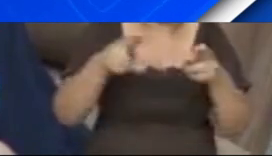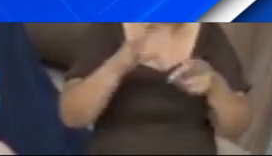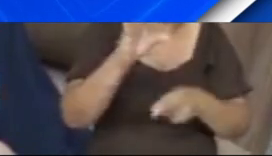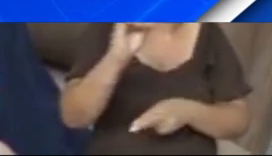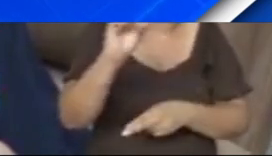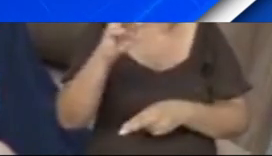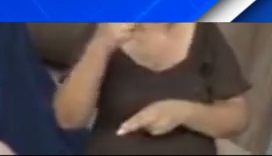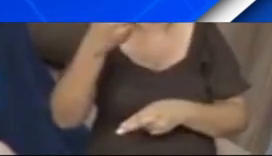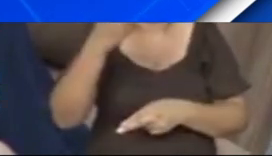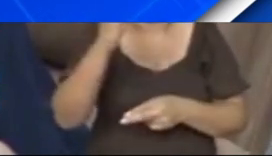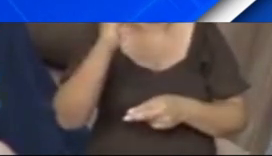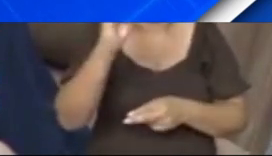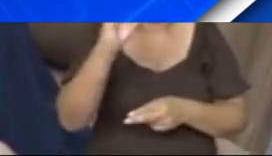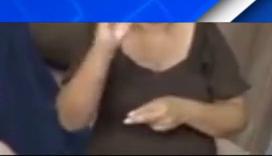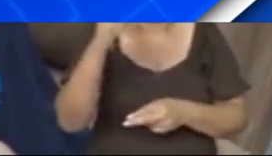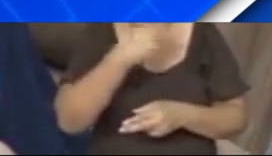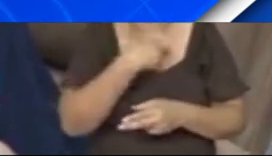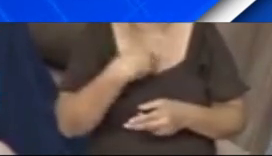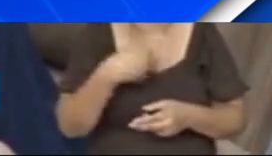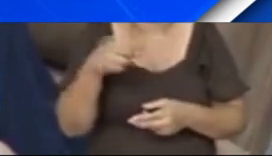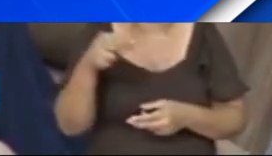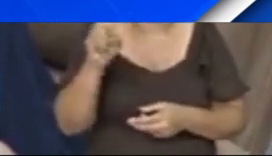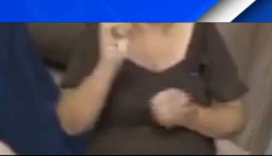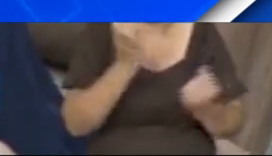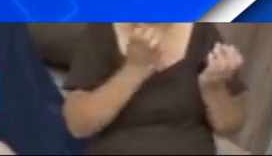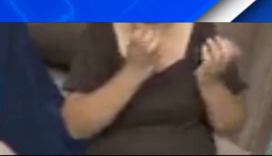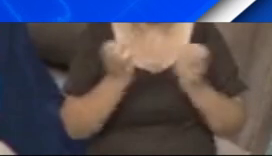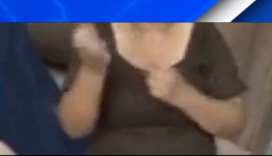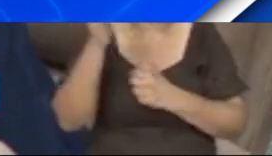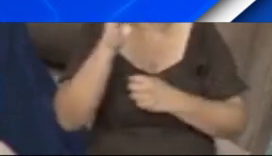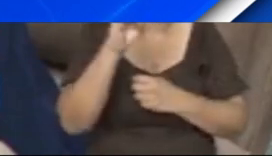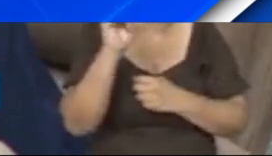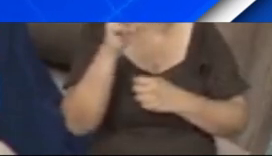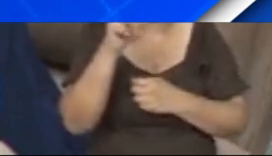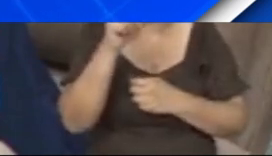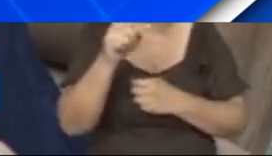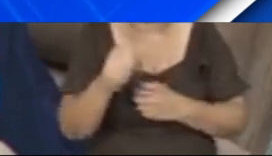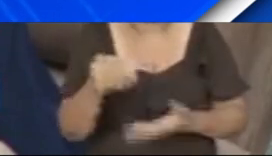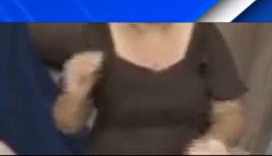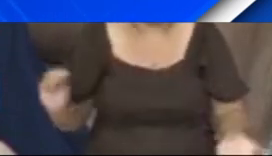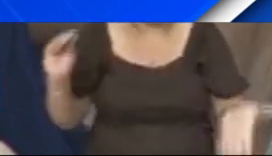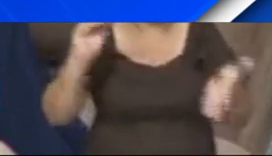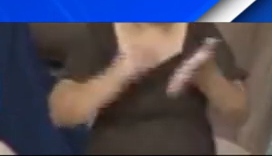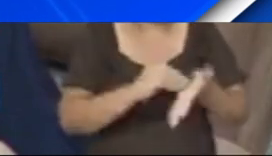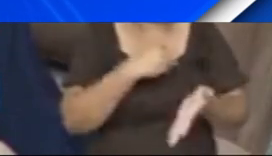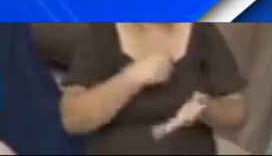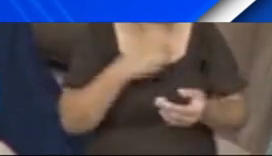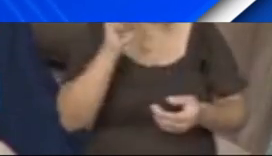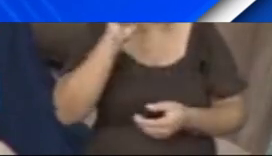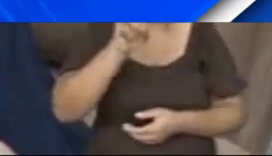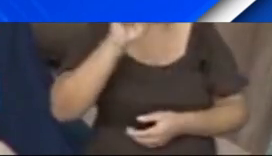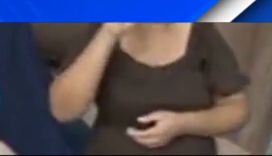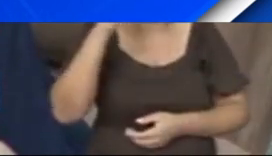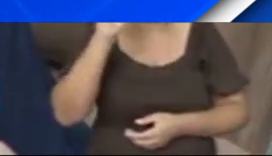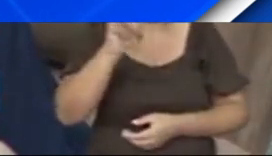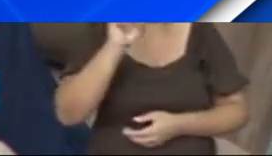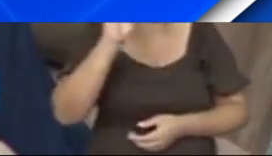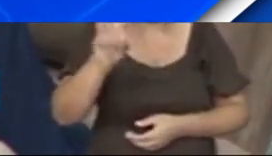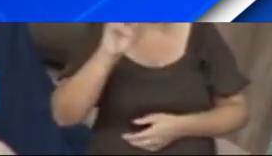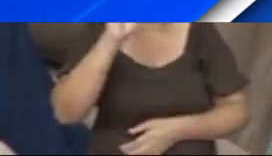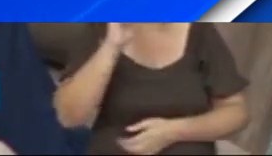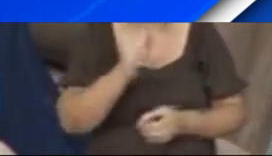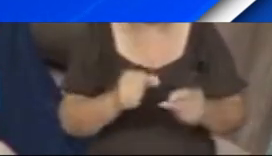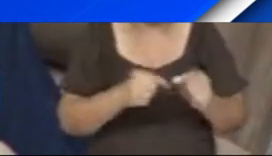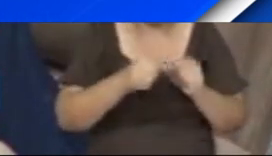Ocay, Coco, Indio y Maíz ha permitido que el gobierno haya titulado a 23